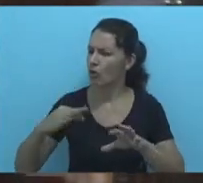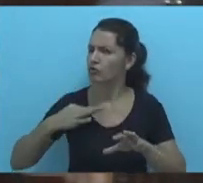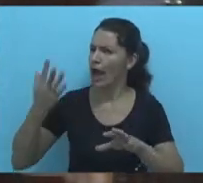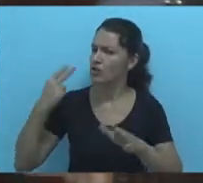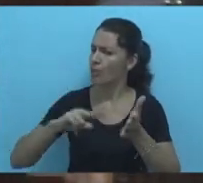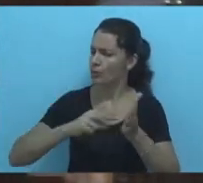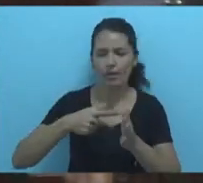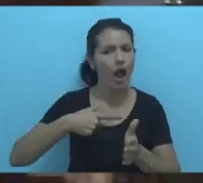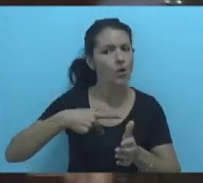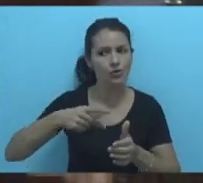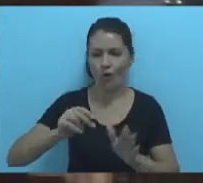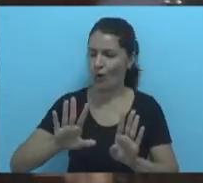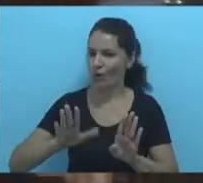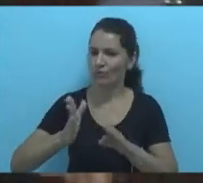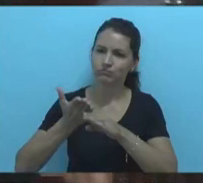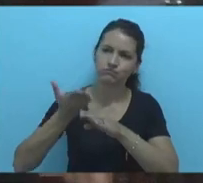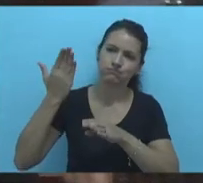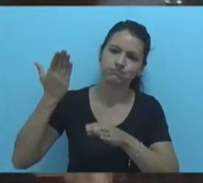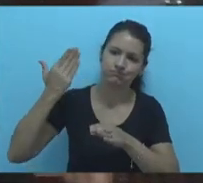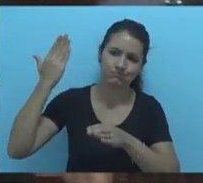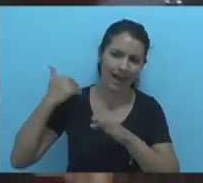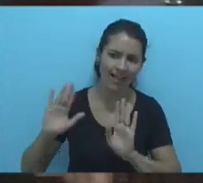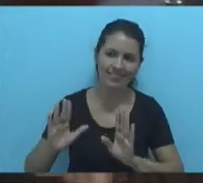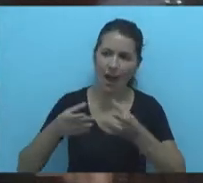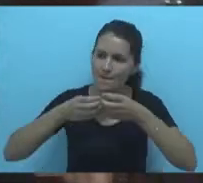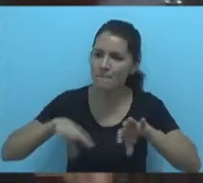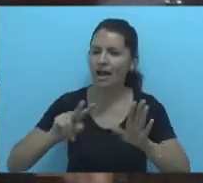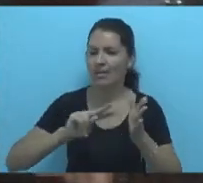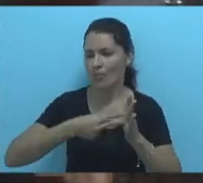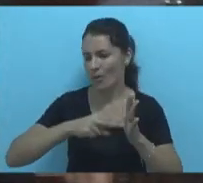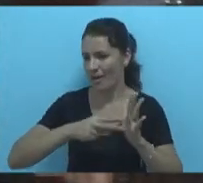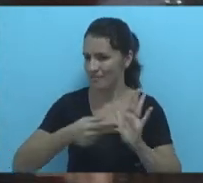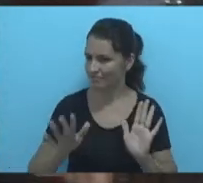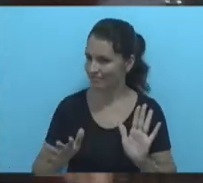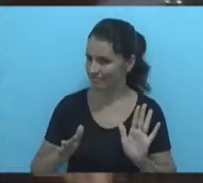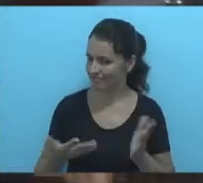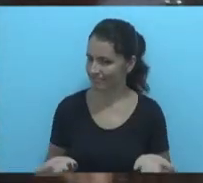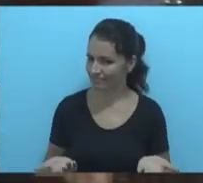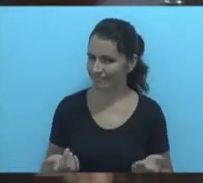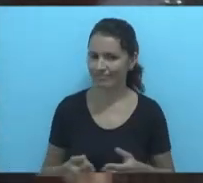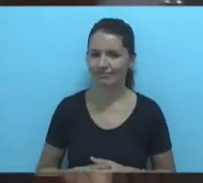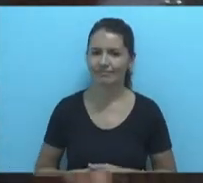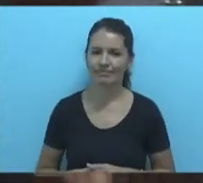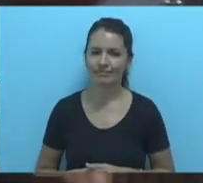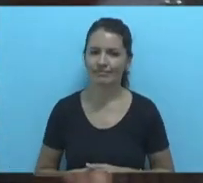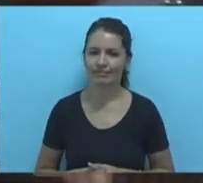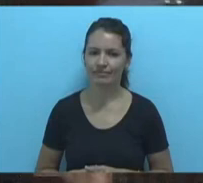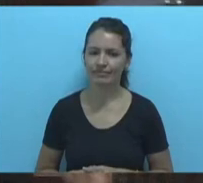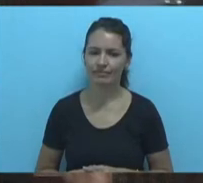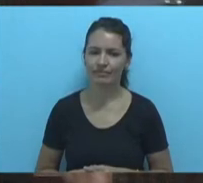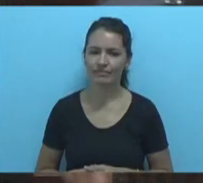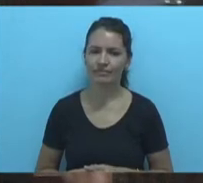eso tiene incidencia directa en la calidad de vida de nuestras ciudadanas y ciudadanos. Probablemente yo sufra también alguna réplica política, pues no estoy